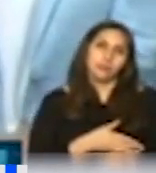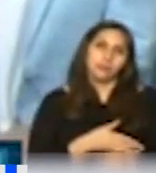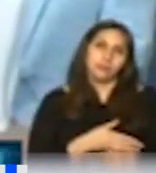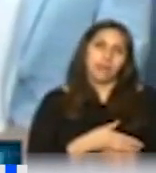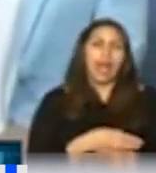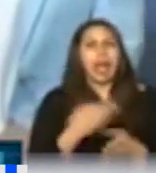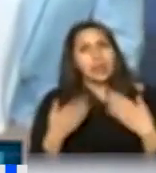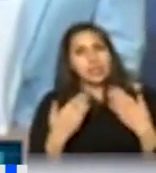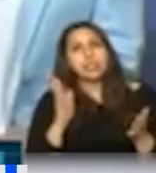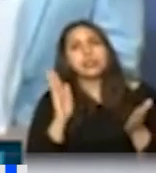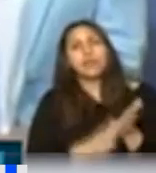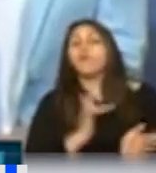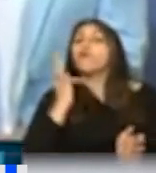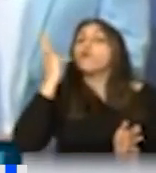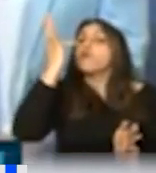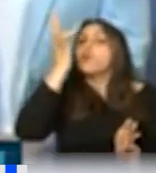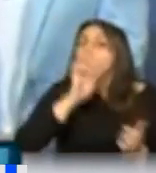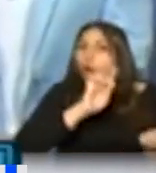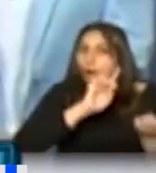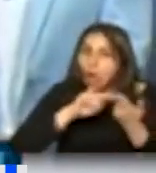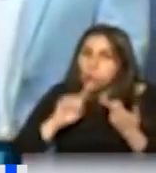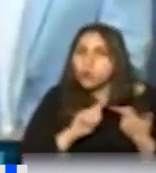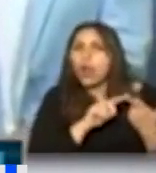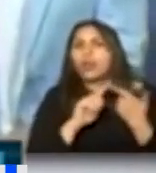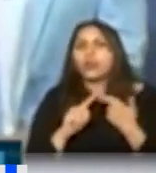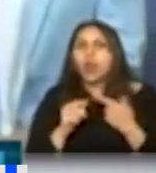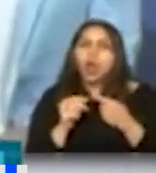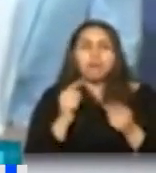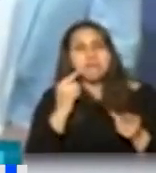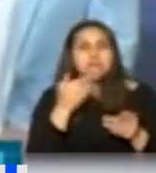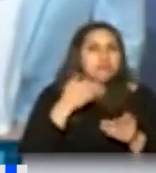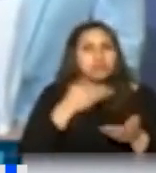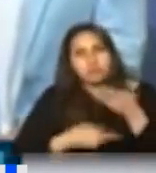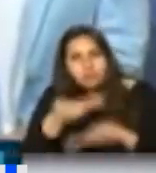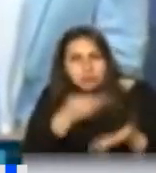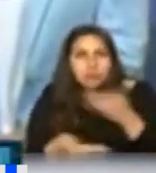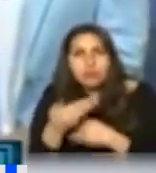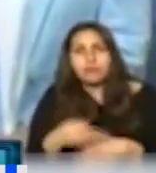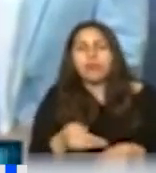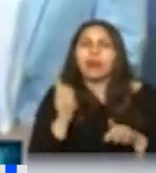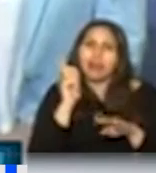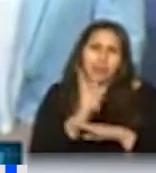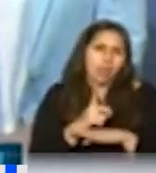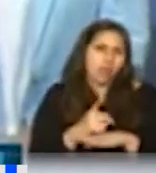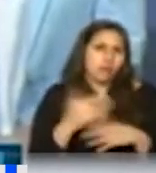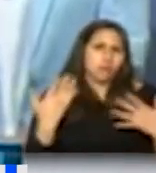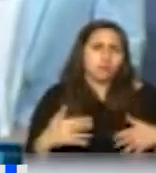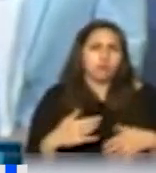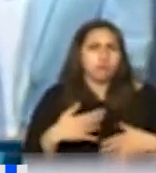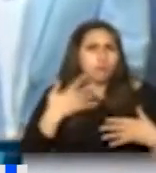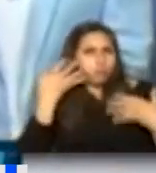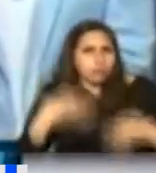de futuros acuerdos, de entendimientos que tienen que estar impregnados de